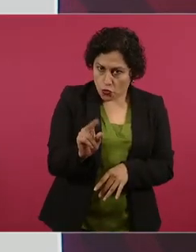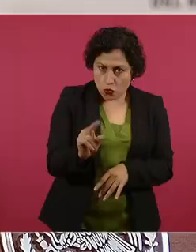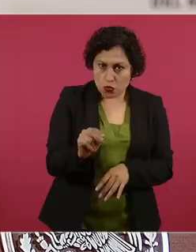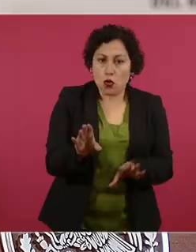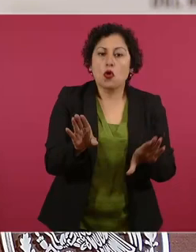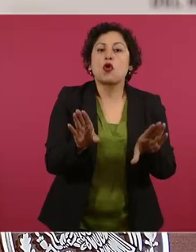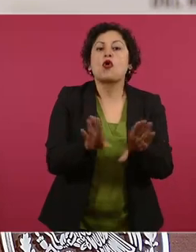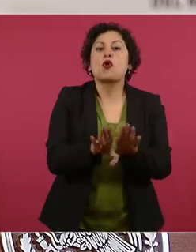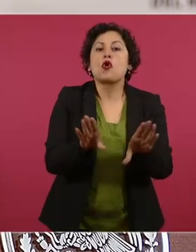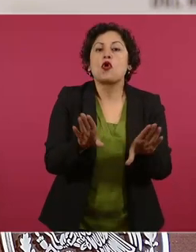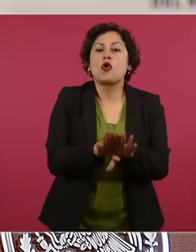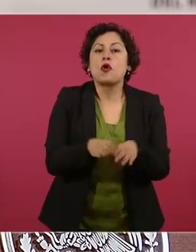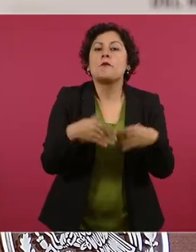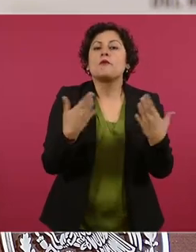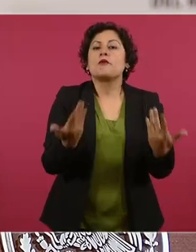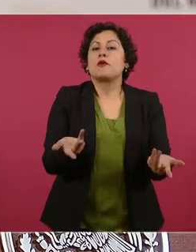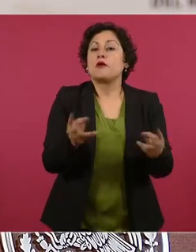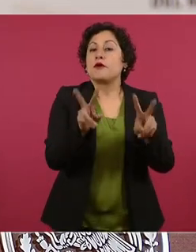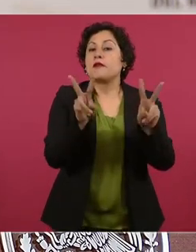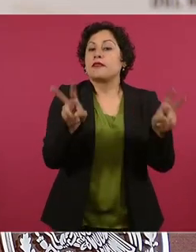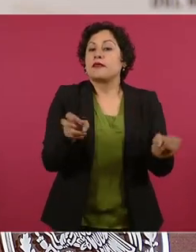al cobro de los impuestos?